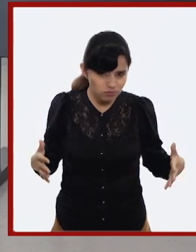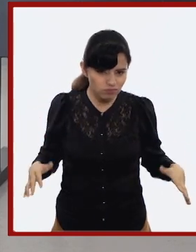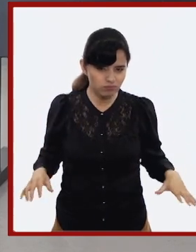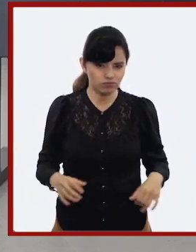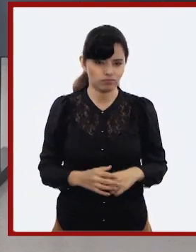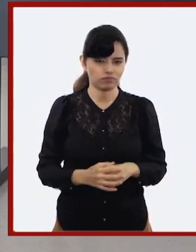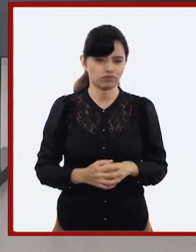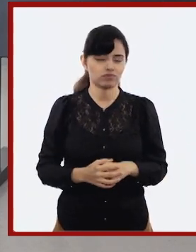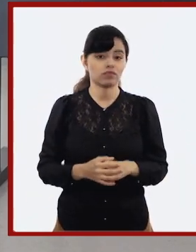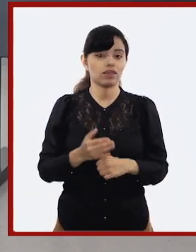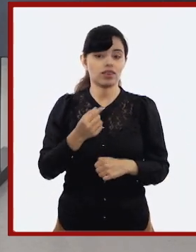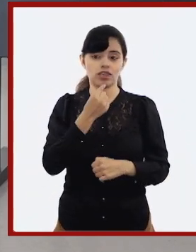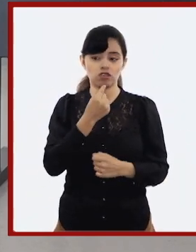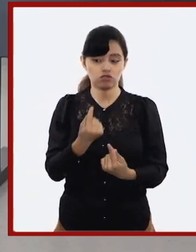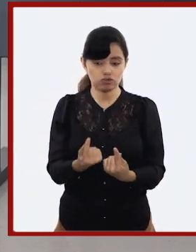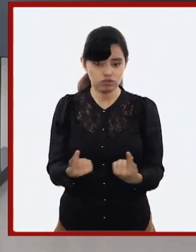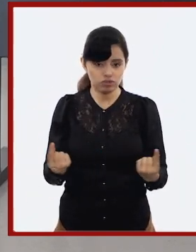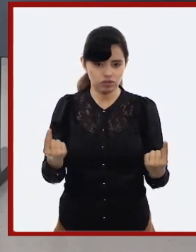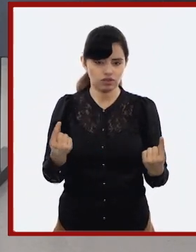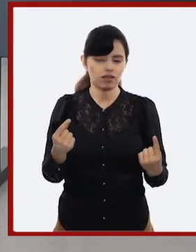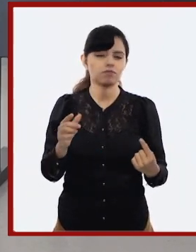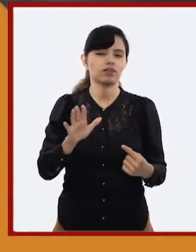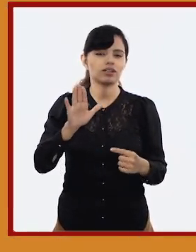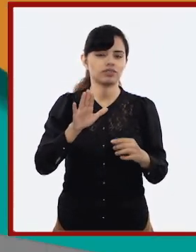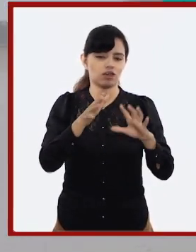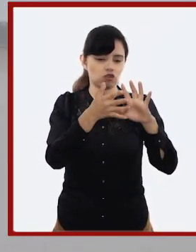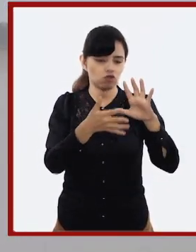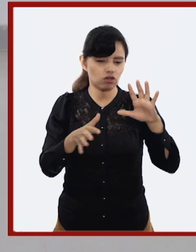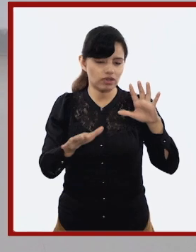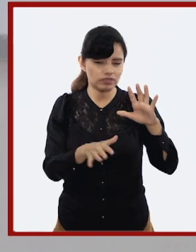pedirles a los niños que las hojas caigan en el piso.